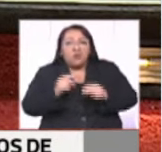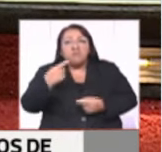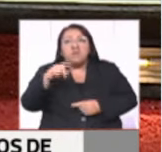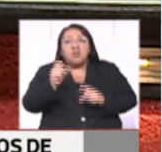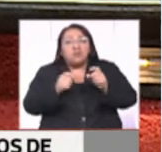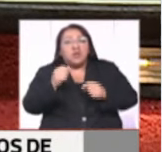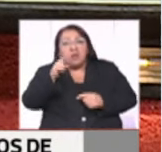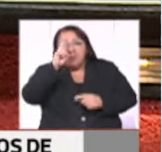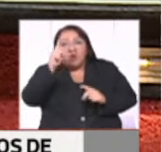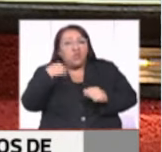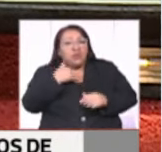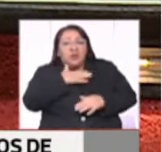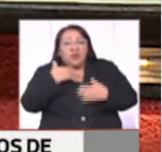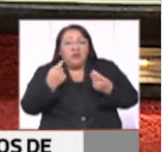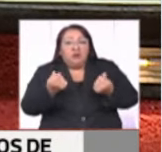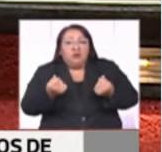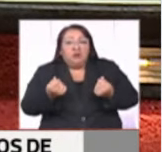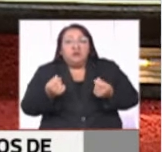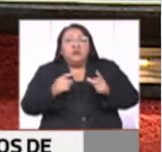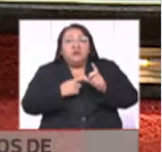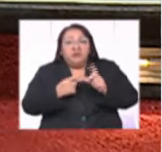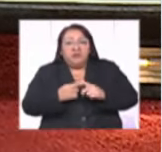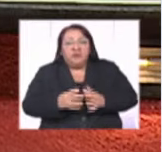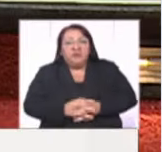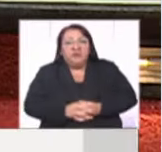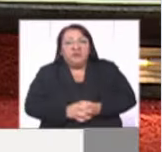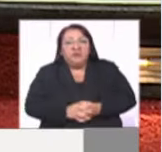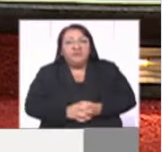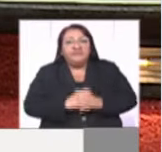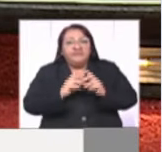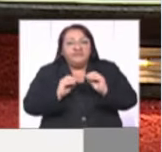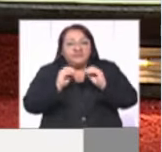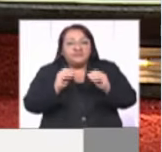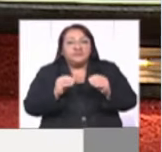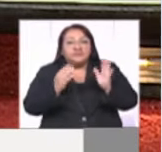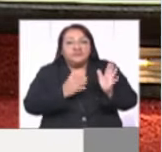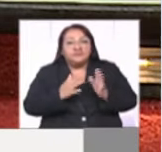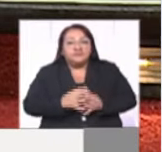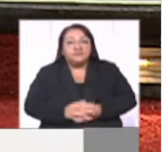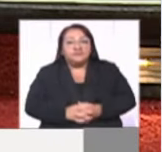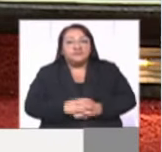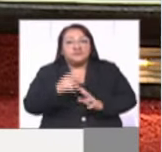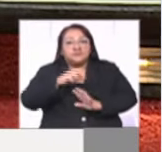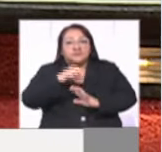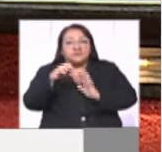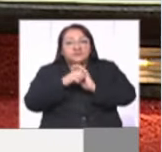de peruanos, motivo por el cual es que se plantea el proyecto de ley